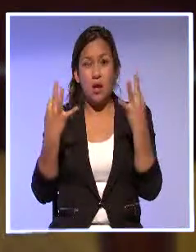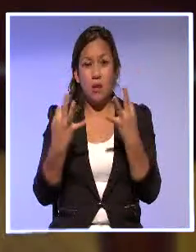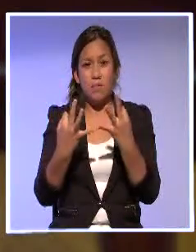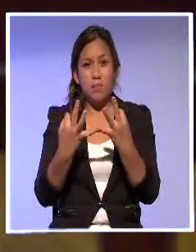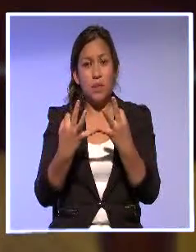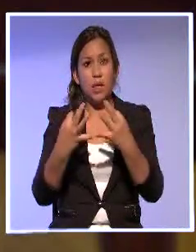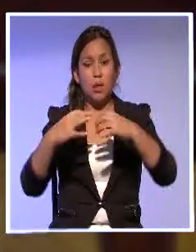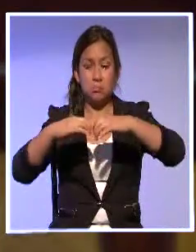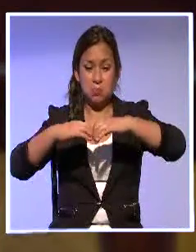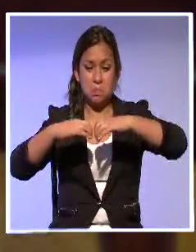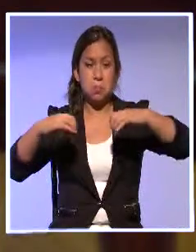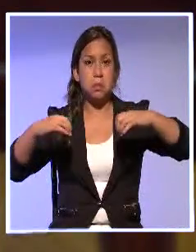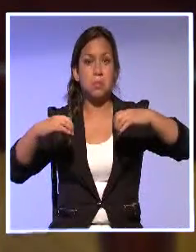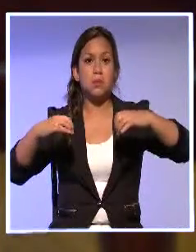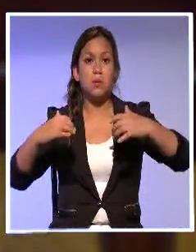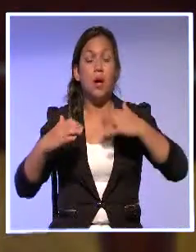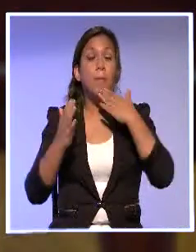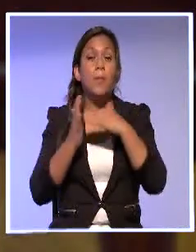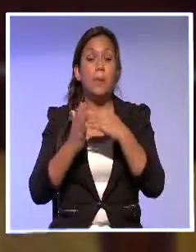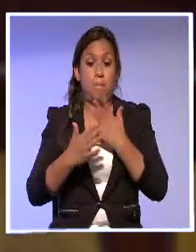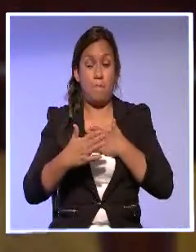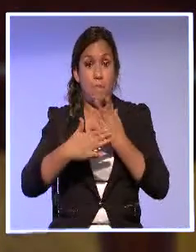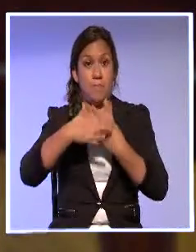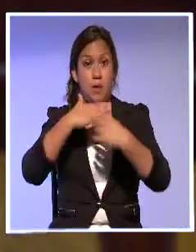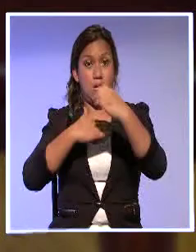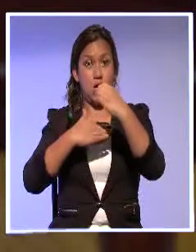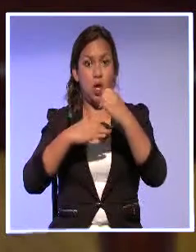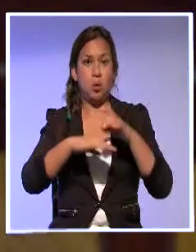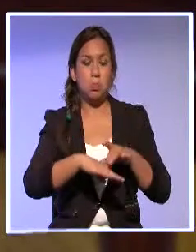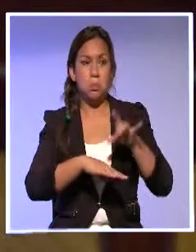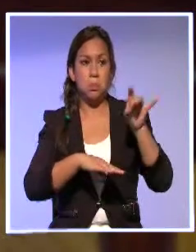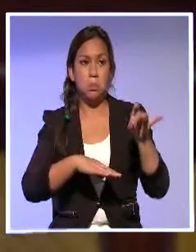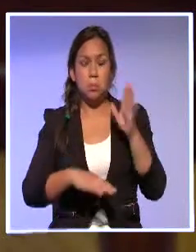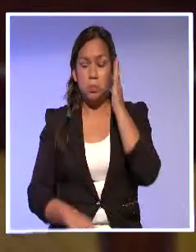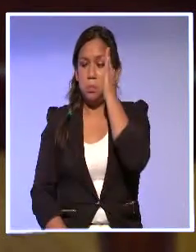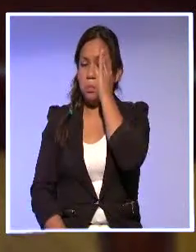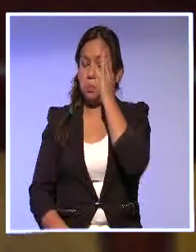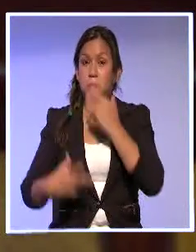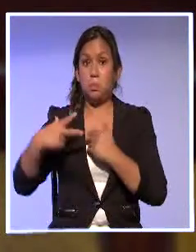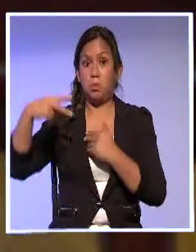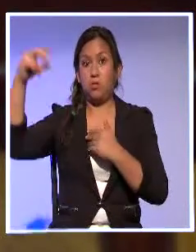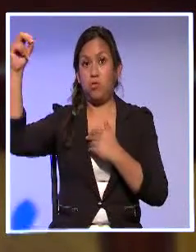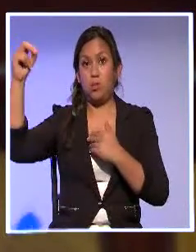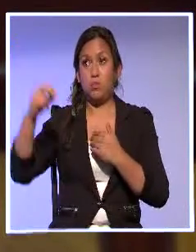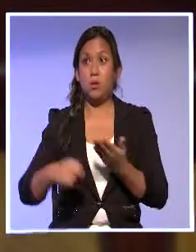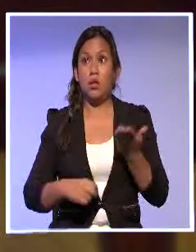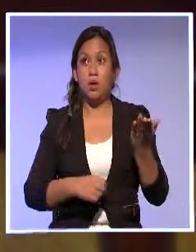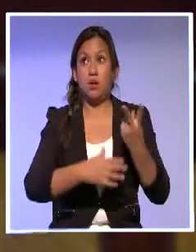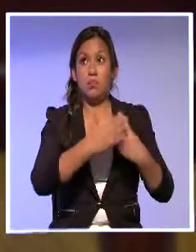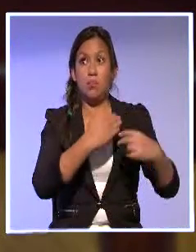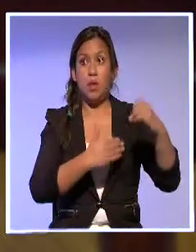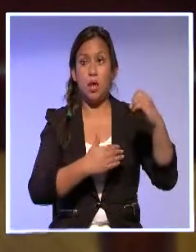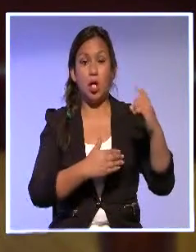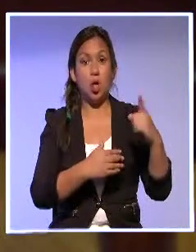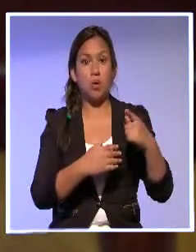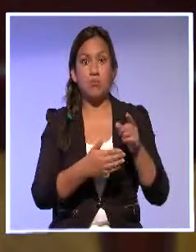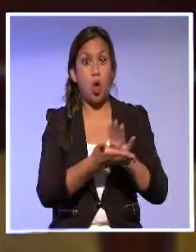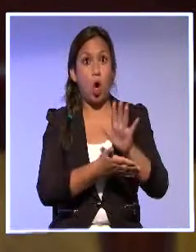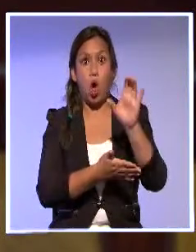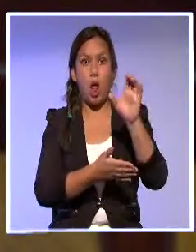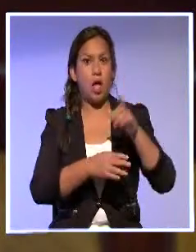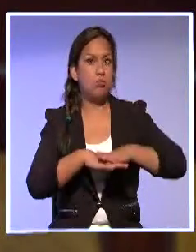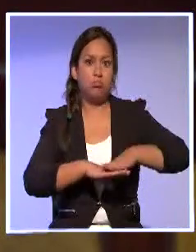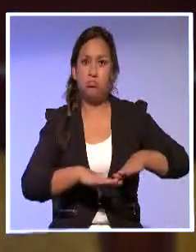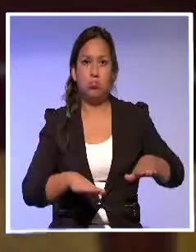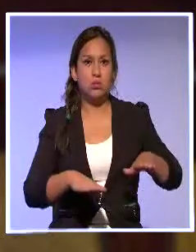como debe ser porque mi hijo por ejemplo lo tuve que dejar y de todas maneras él ni siquiera terminó el colegio porque luego